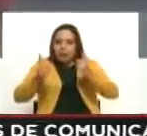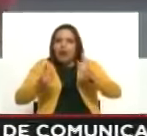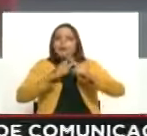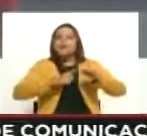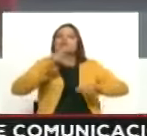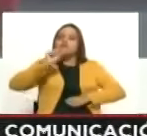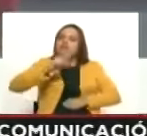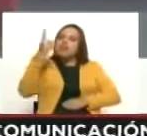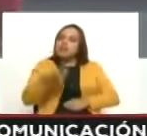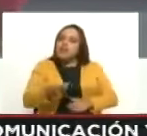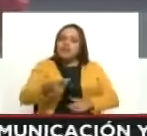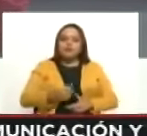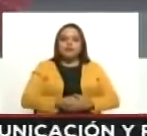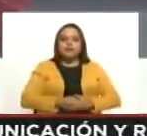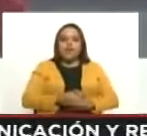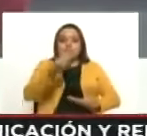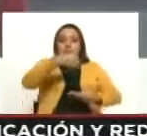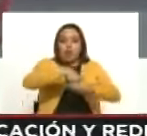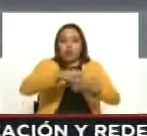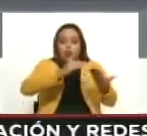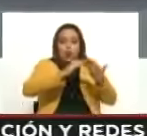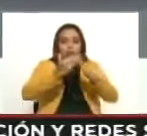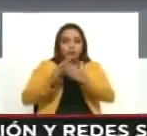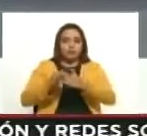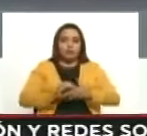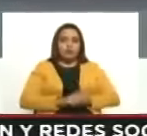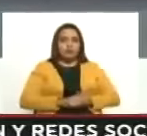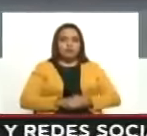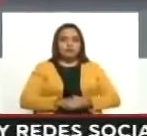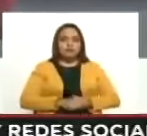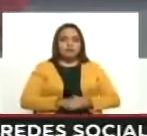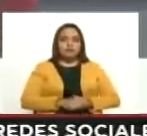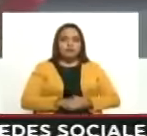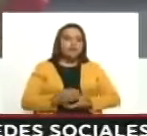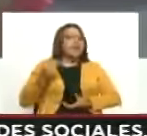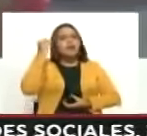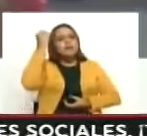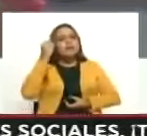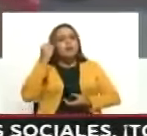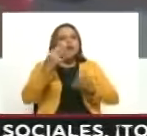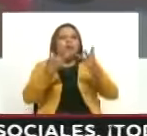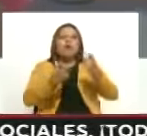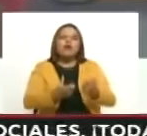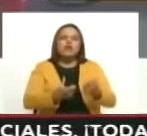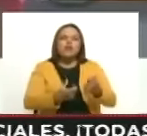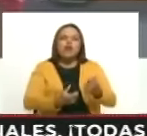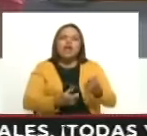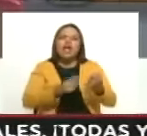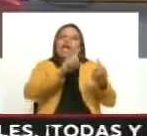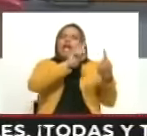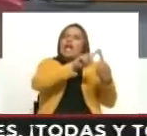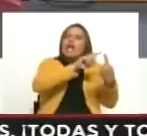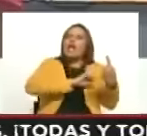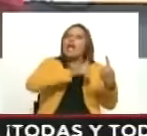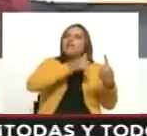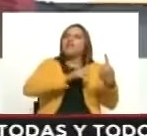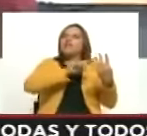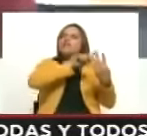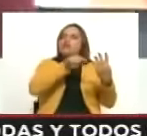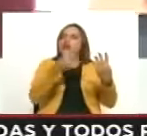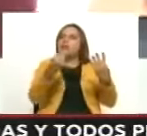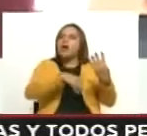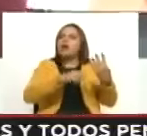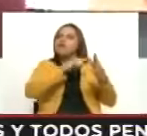ser de la comunidad. Entonces pensemos, ¿cuánto van entonces el jefe y tres más?